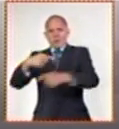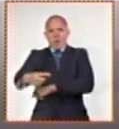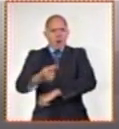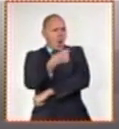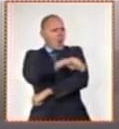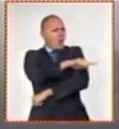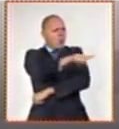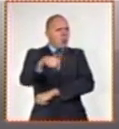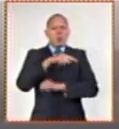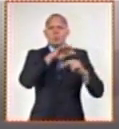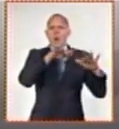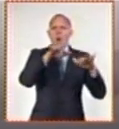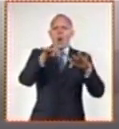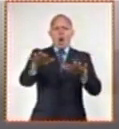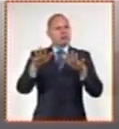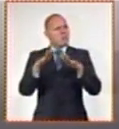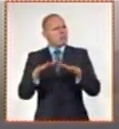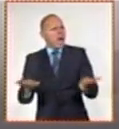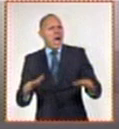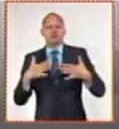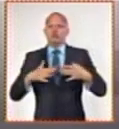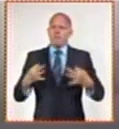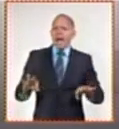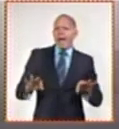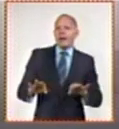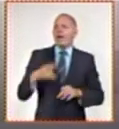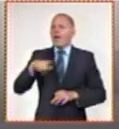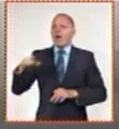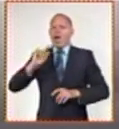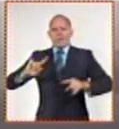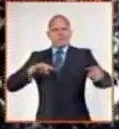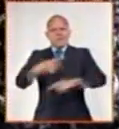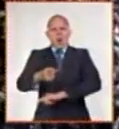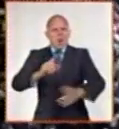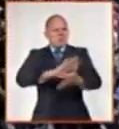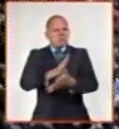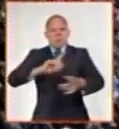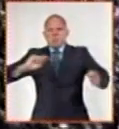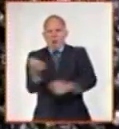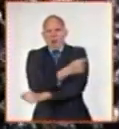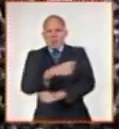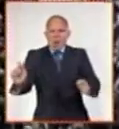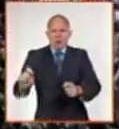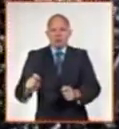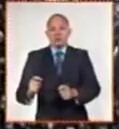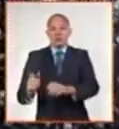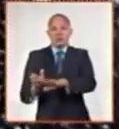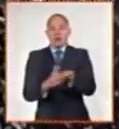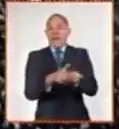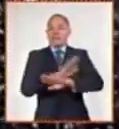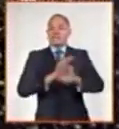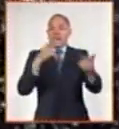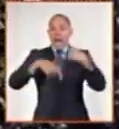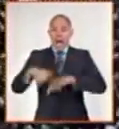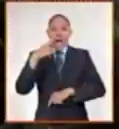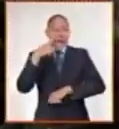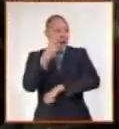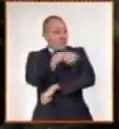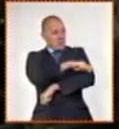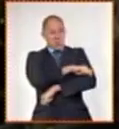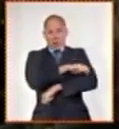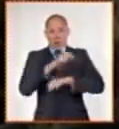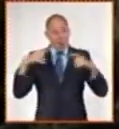de ciudadanas y ciudadanos expresándose en libertad y en democracia. Las movilizaciones a favor de Cristina Fernández de